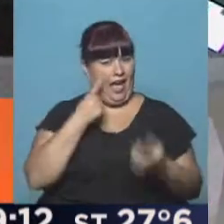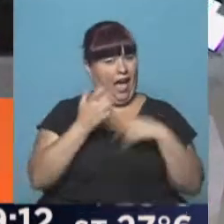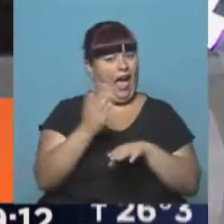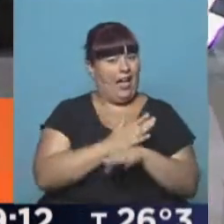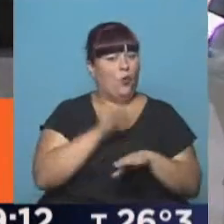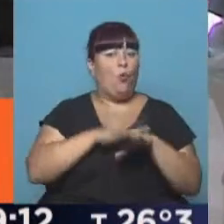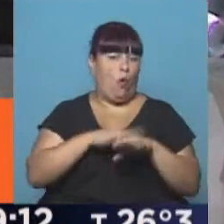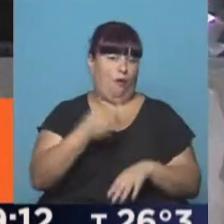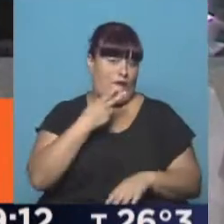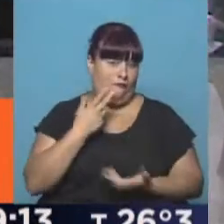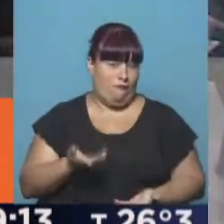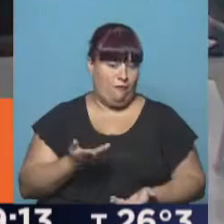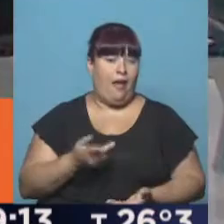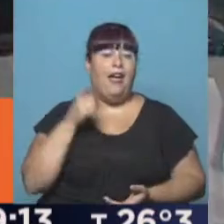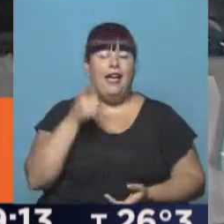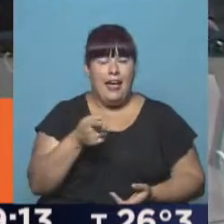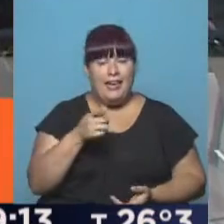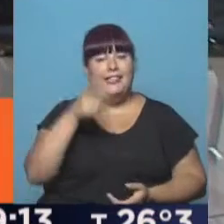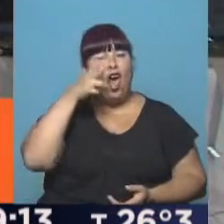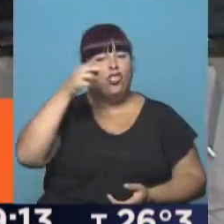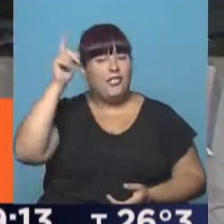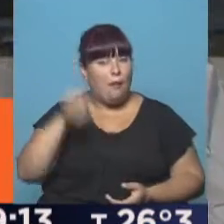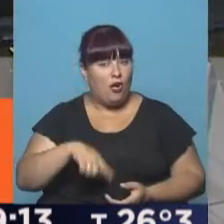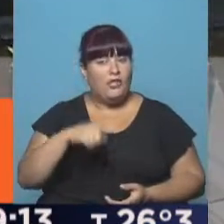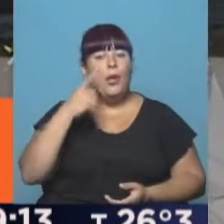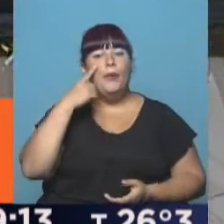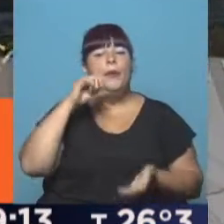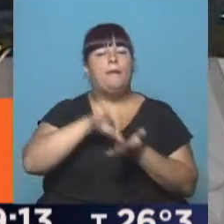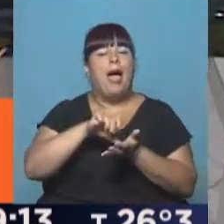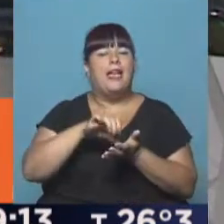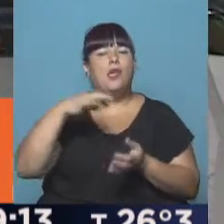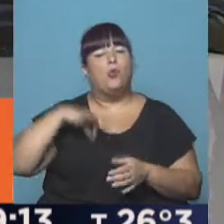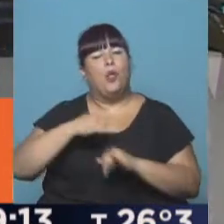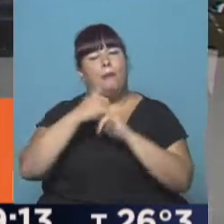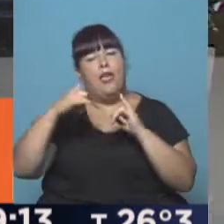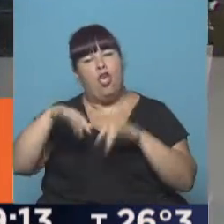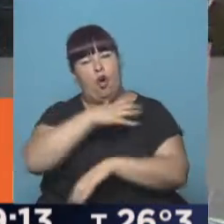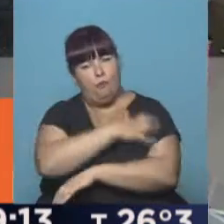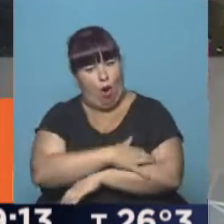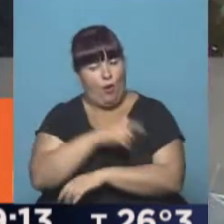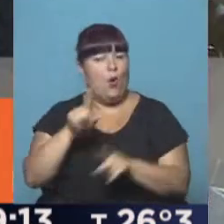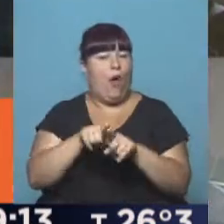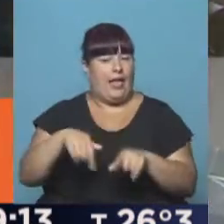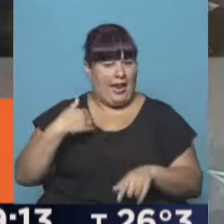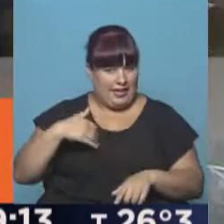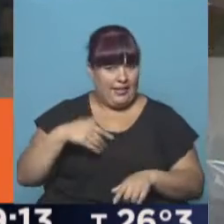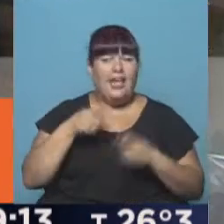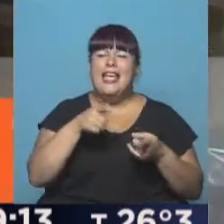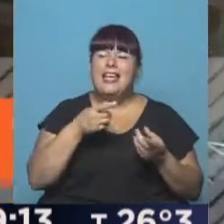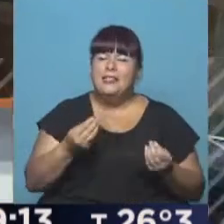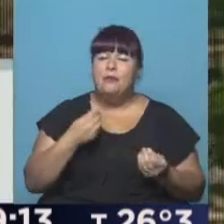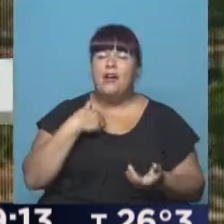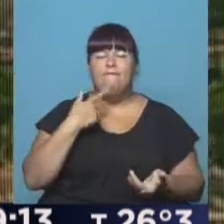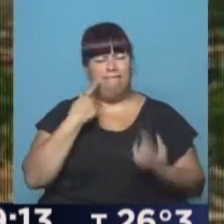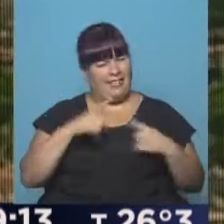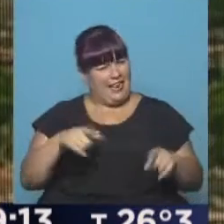prevenibles por el tabaquismo, de los cuales el 80% vive en países de ingresos medios o bajos, como la Argentina. Eso porque ese es un dato que a